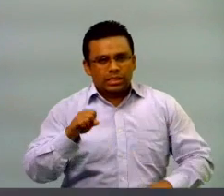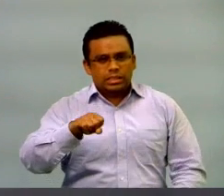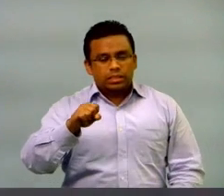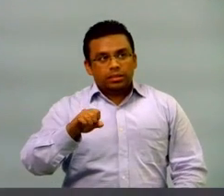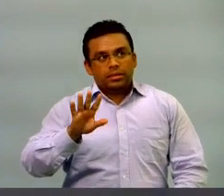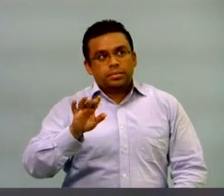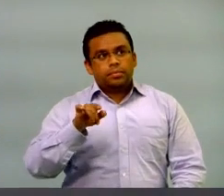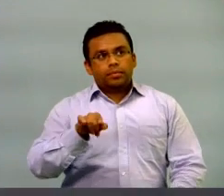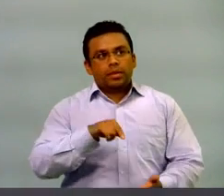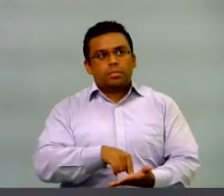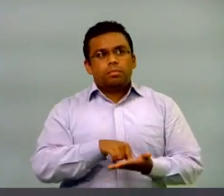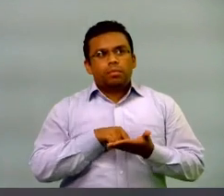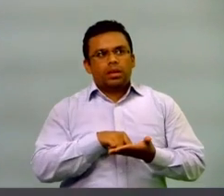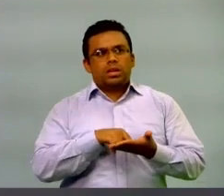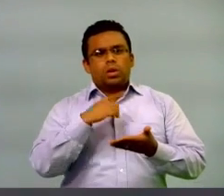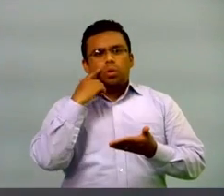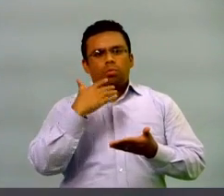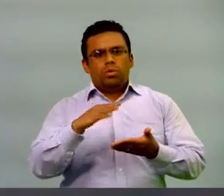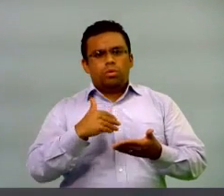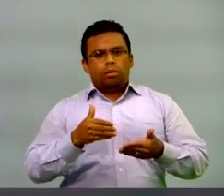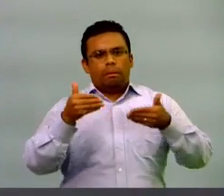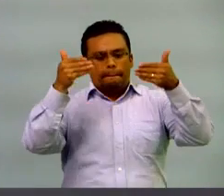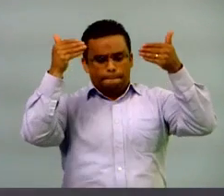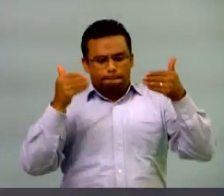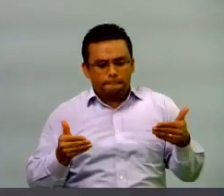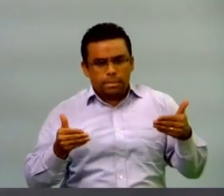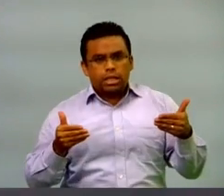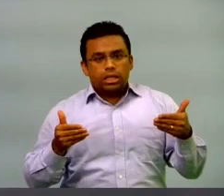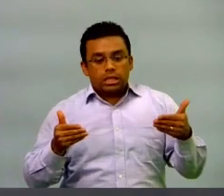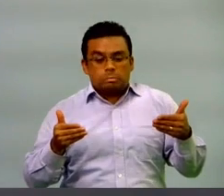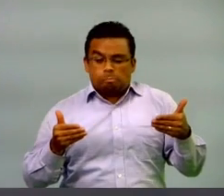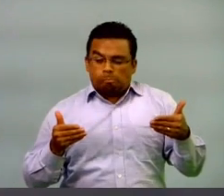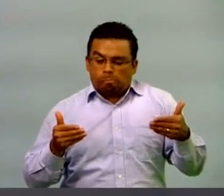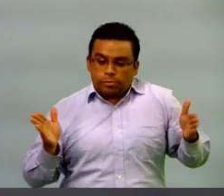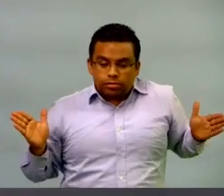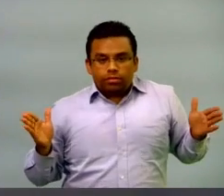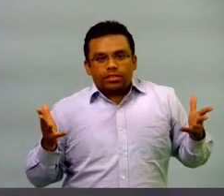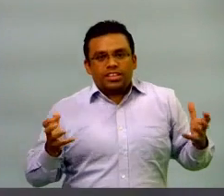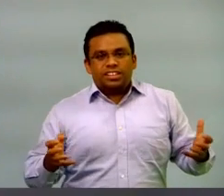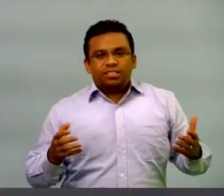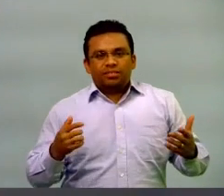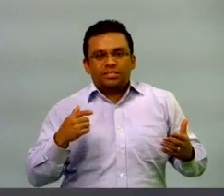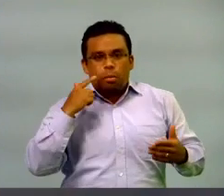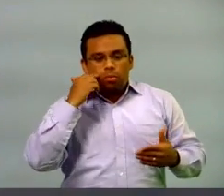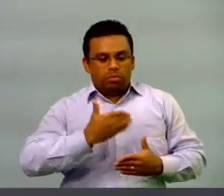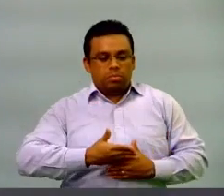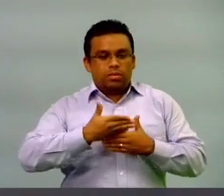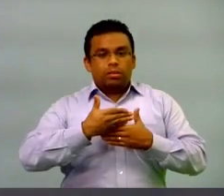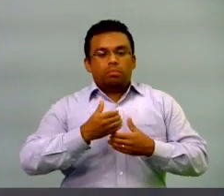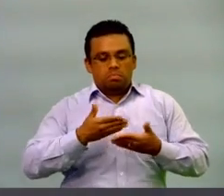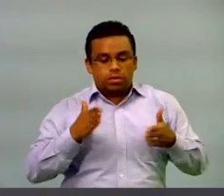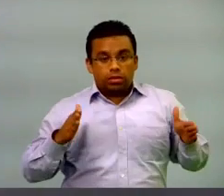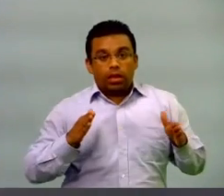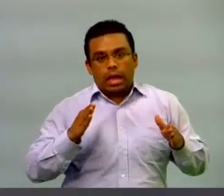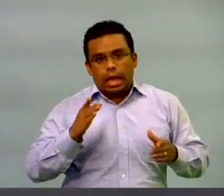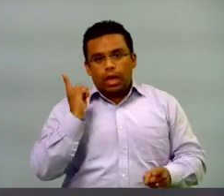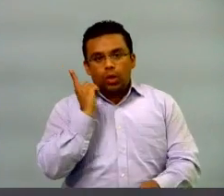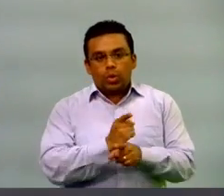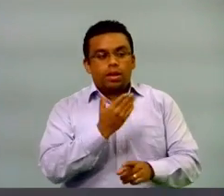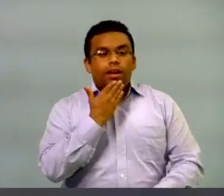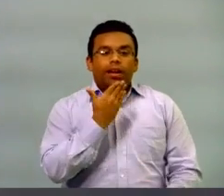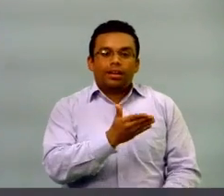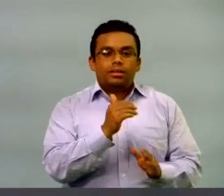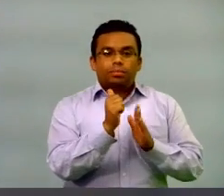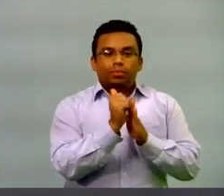como romper esa barrera porque se está logrando, digamos, el programa de computadores para educar está haciendo una